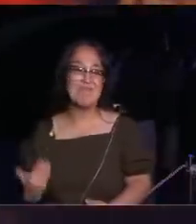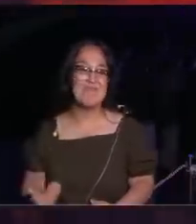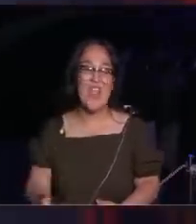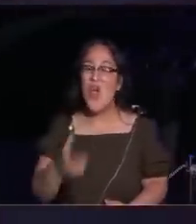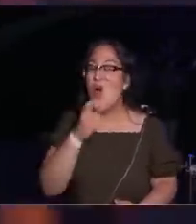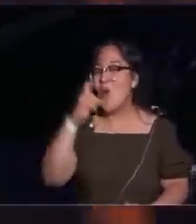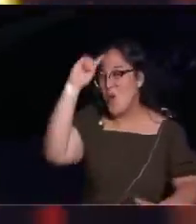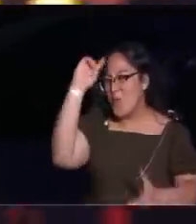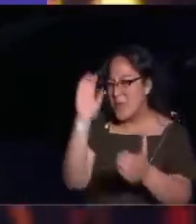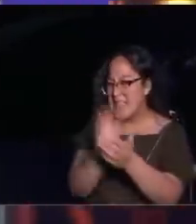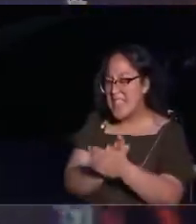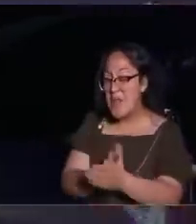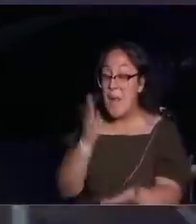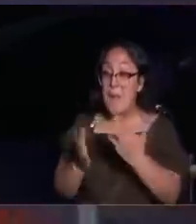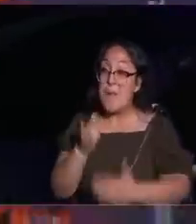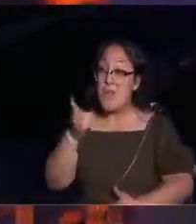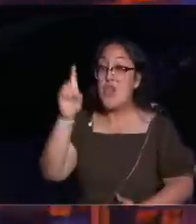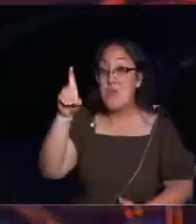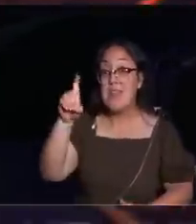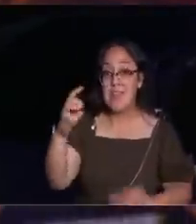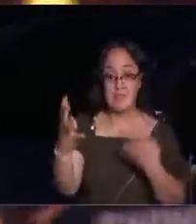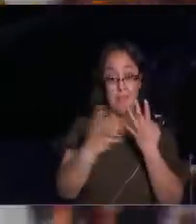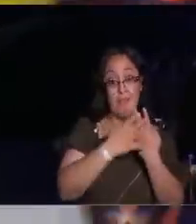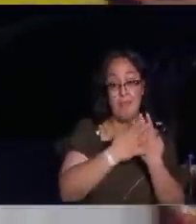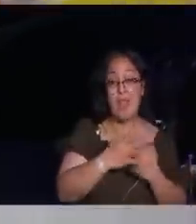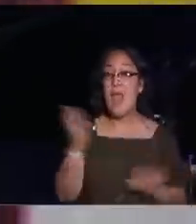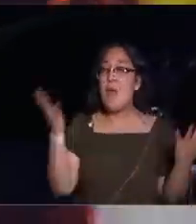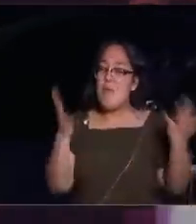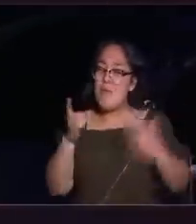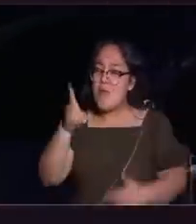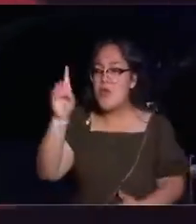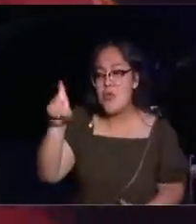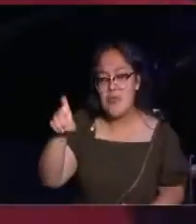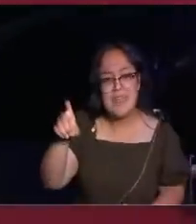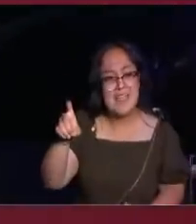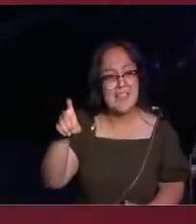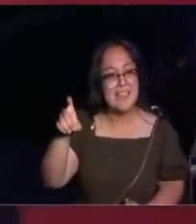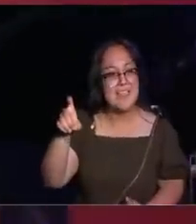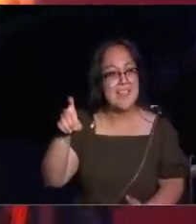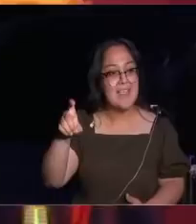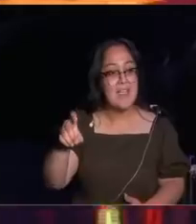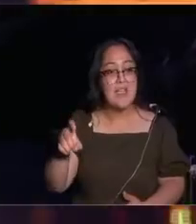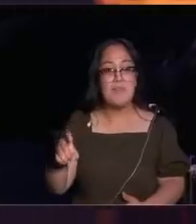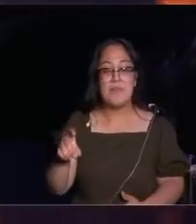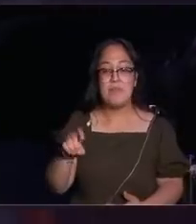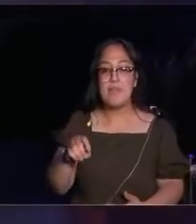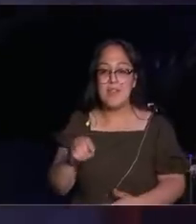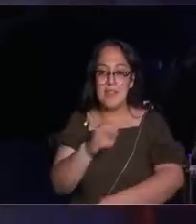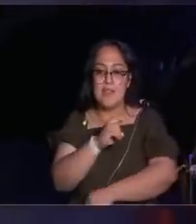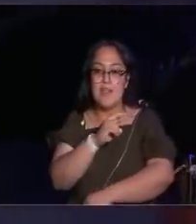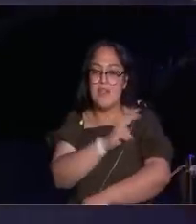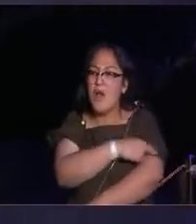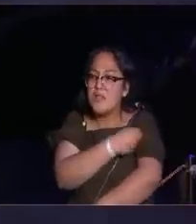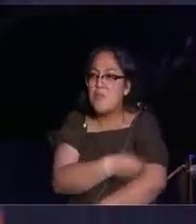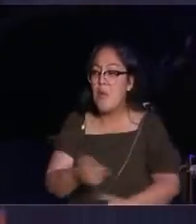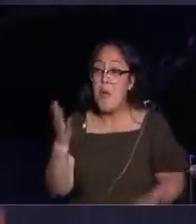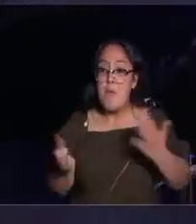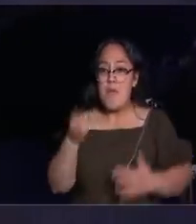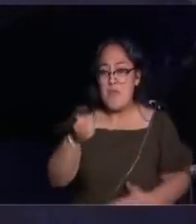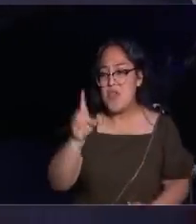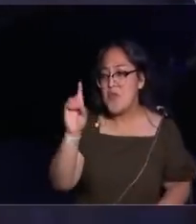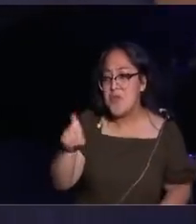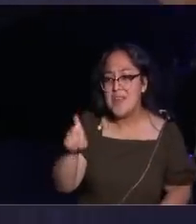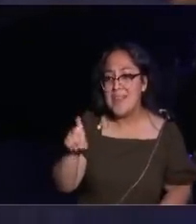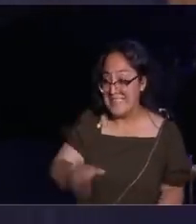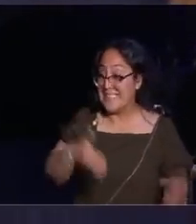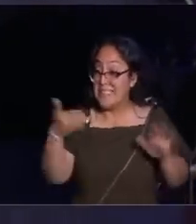alguien que debería de haber estado en la cárcel, alguien que debería de haber estado en el hospital, alguien que aún debería